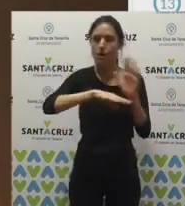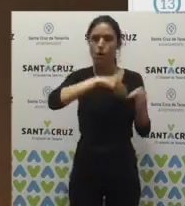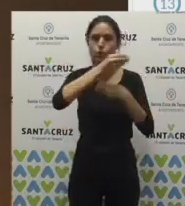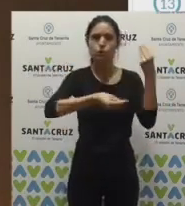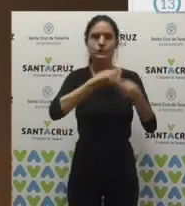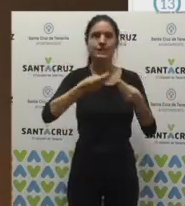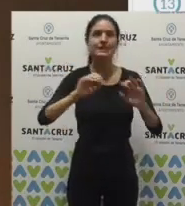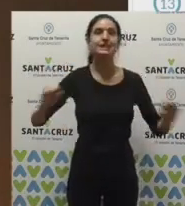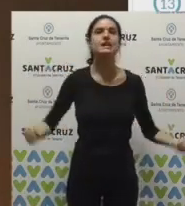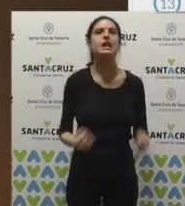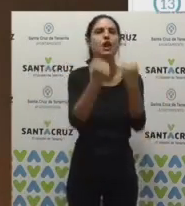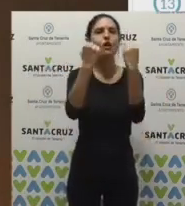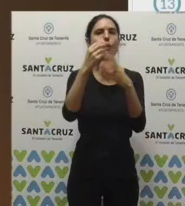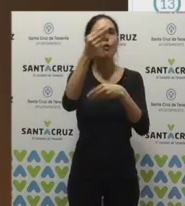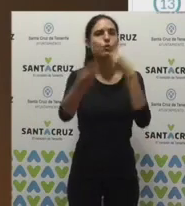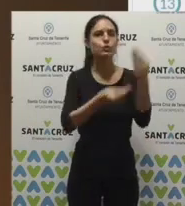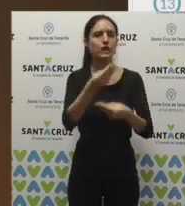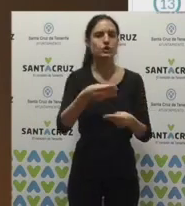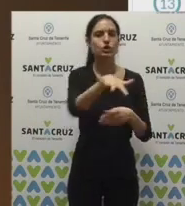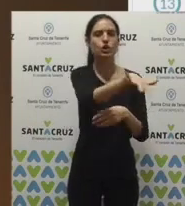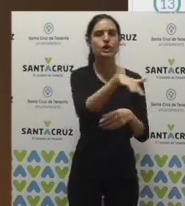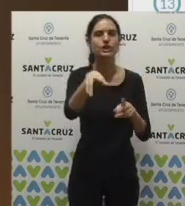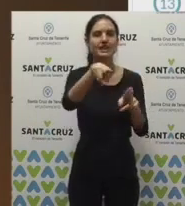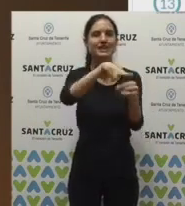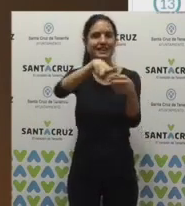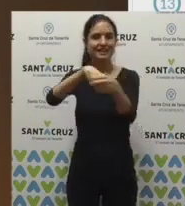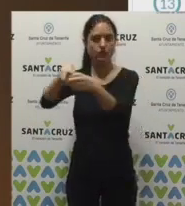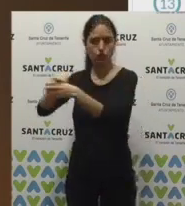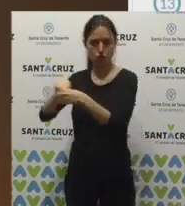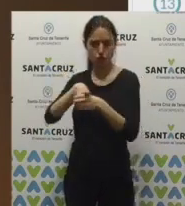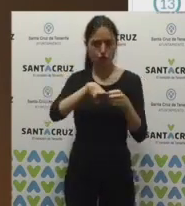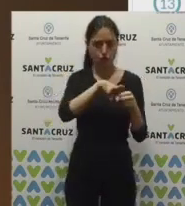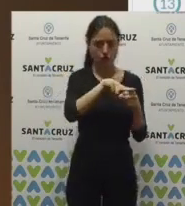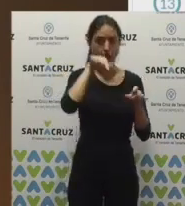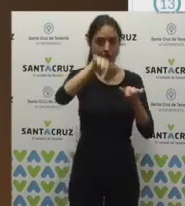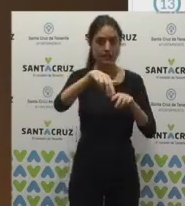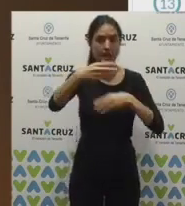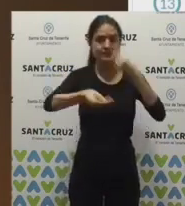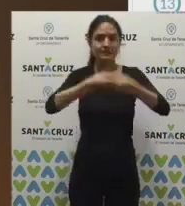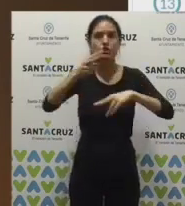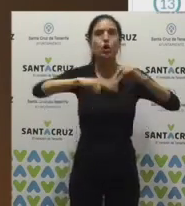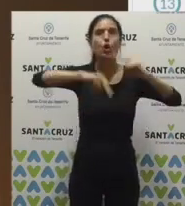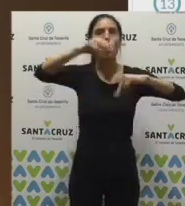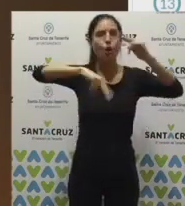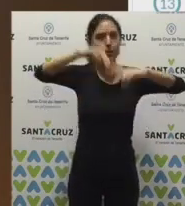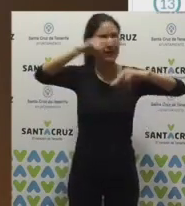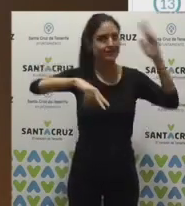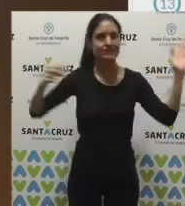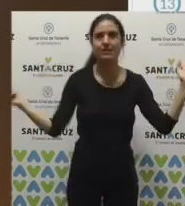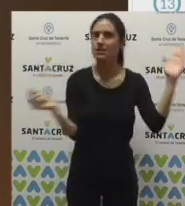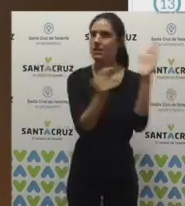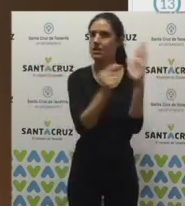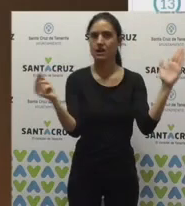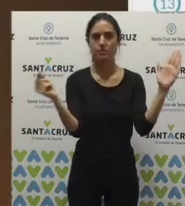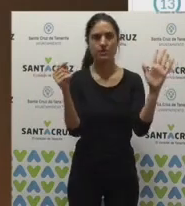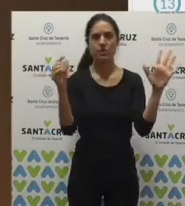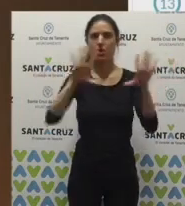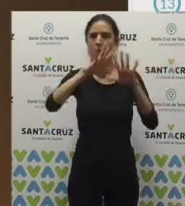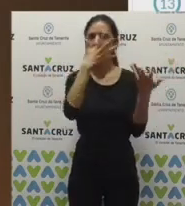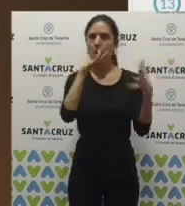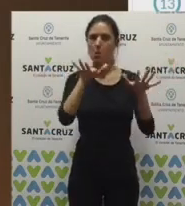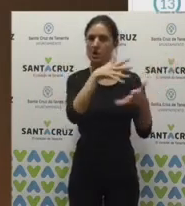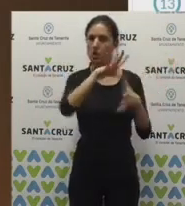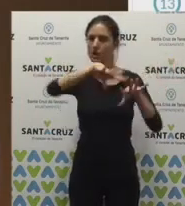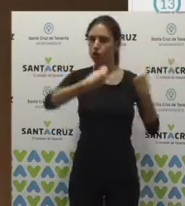y tenemos alguna experiencia en ellos son capaces de impulsar obras y ejecutar de una manera rápida obras de en torno a 40.000 euros